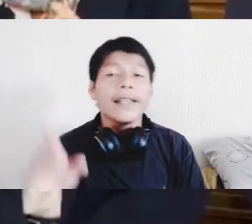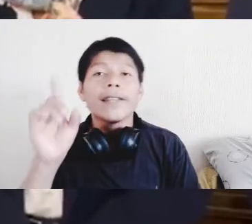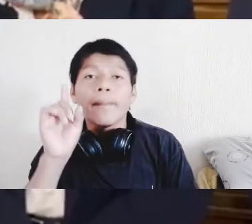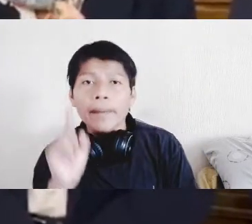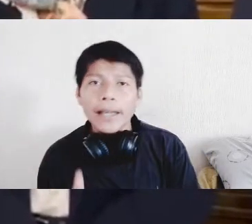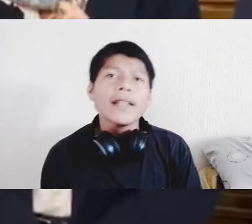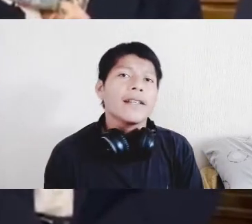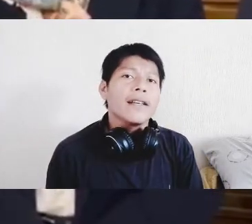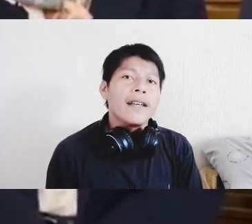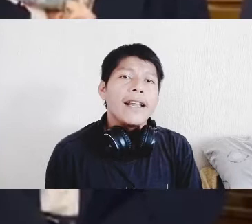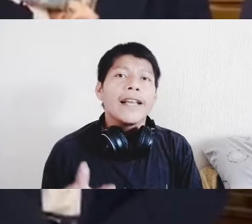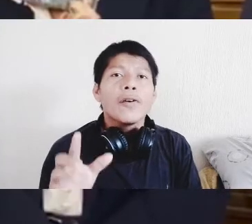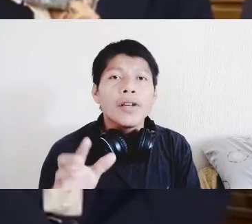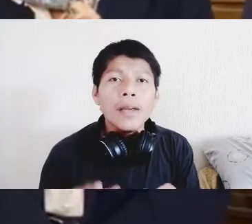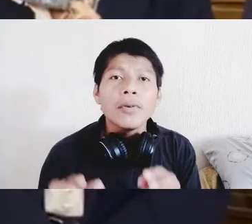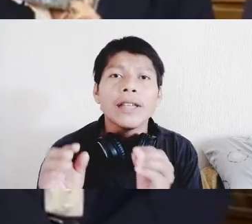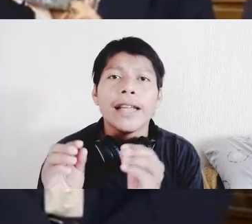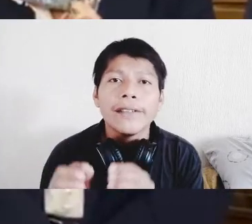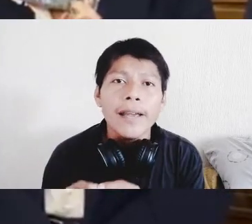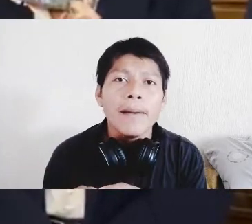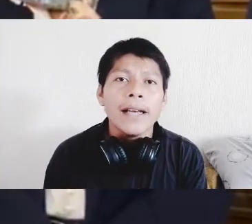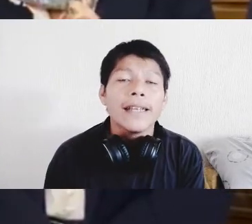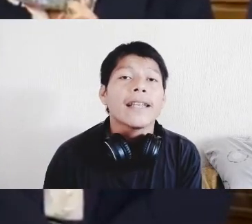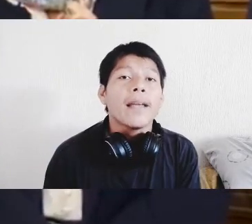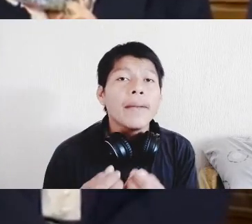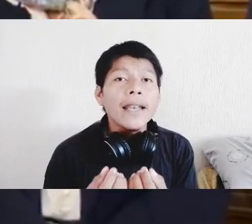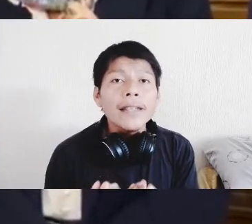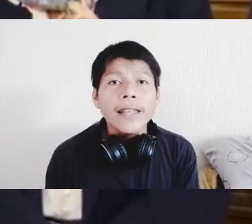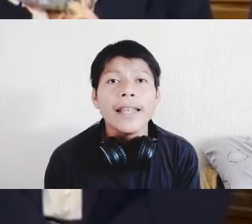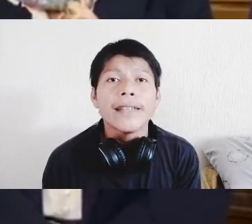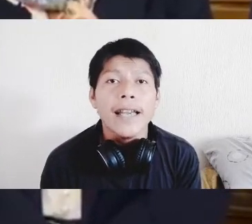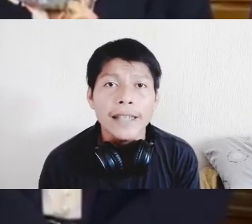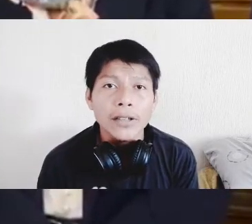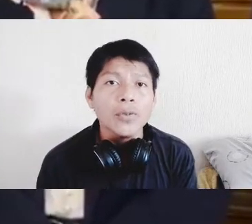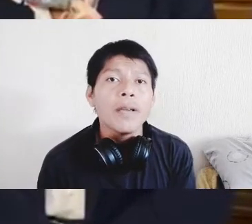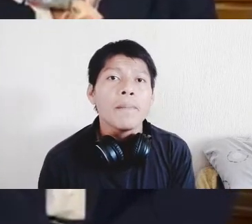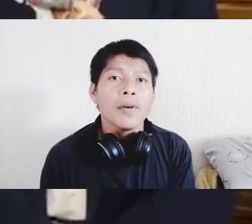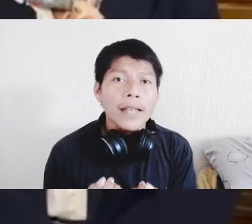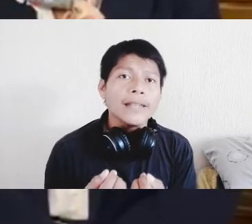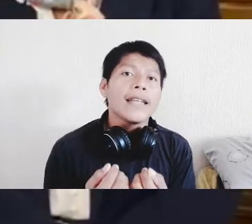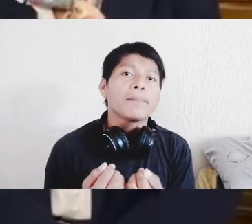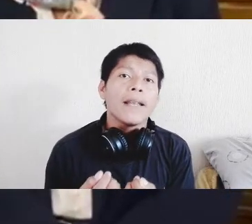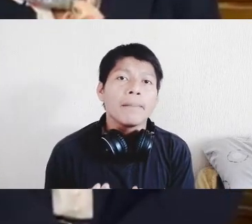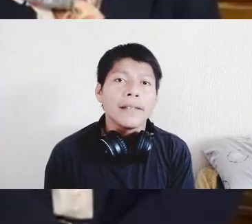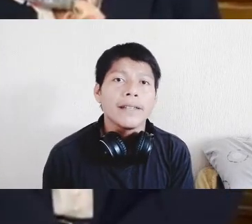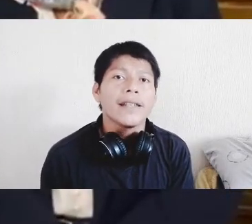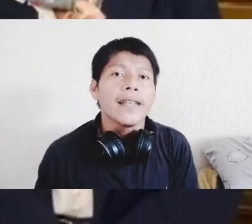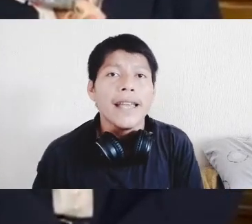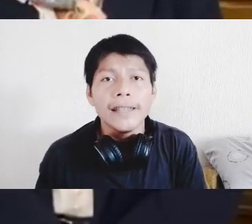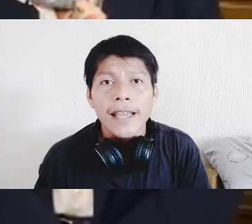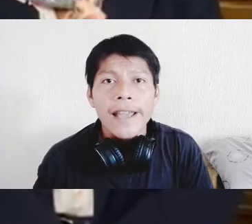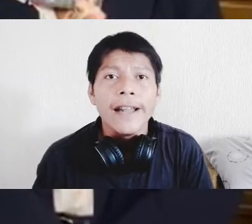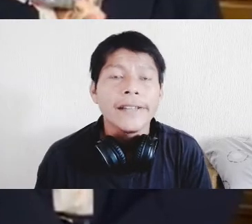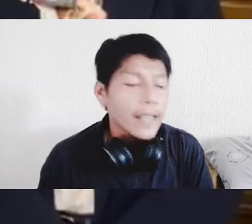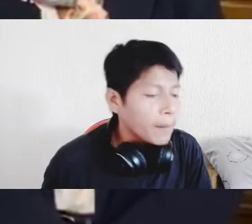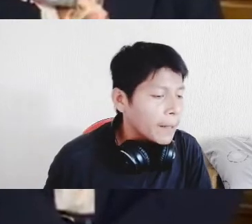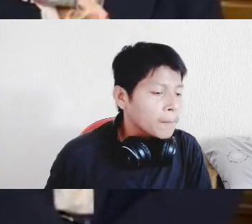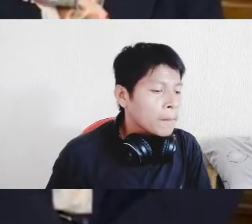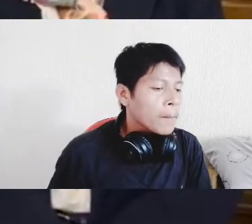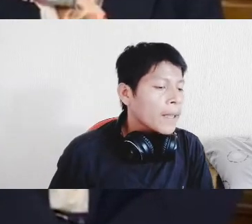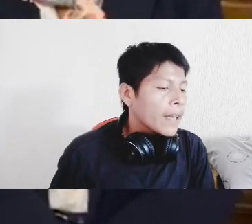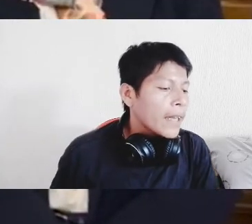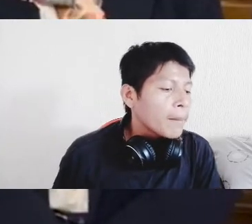electoral. Y también recordemos que el tema que también le interesa y de suma importancia es para el presidente es el